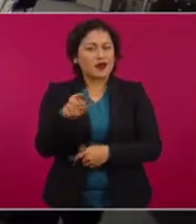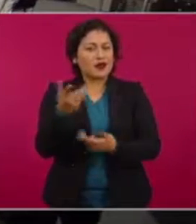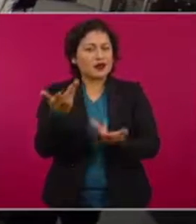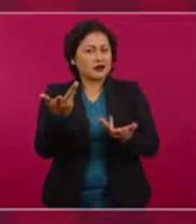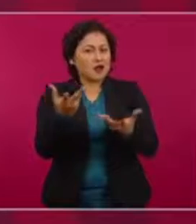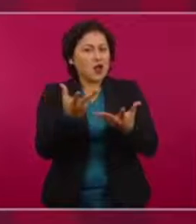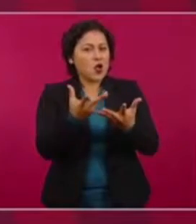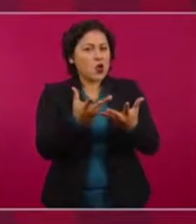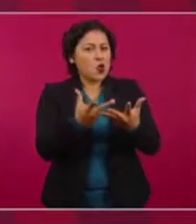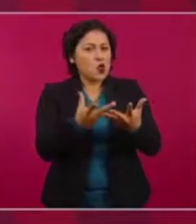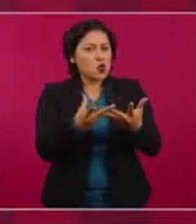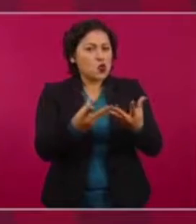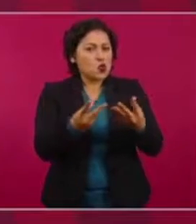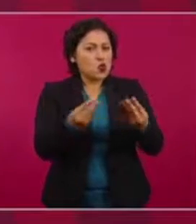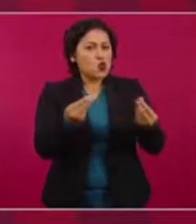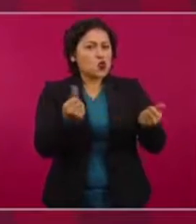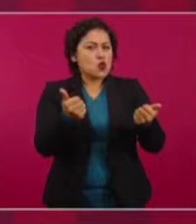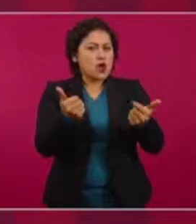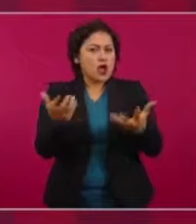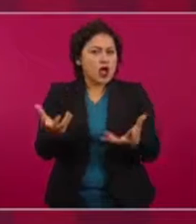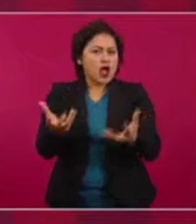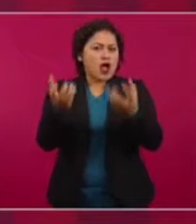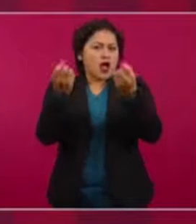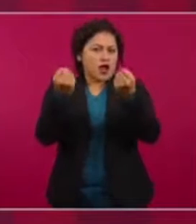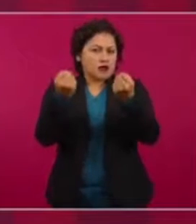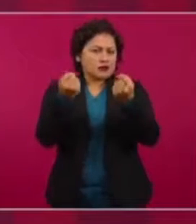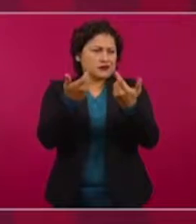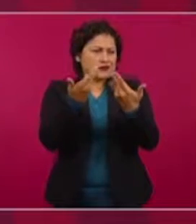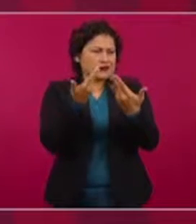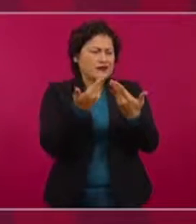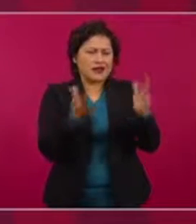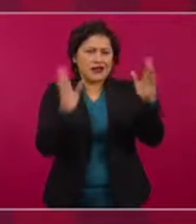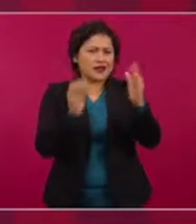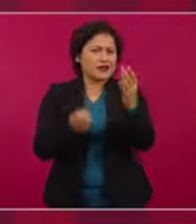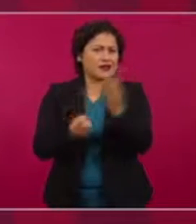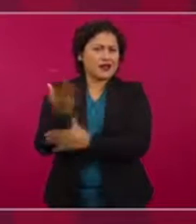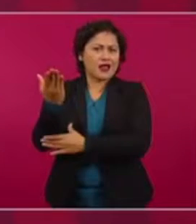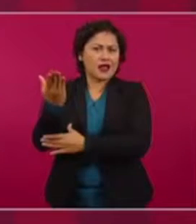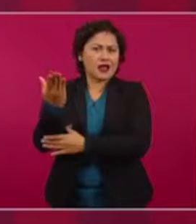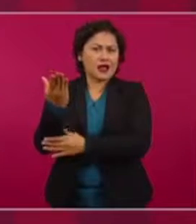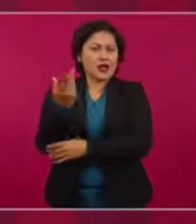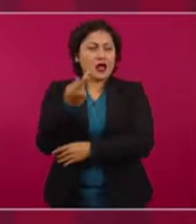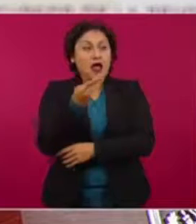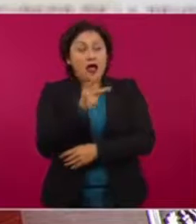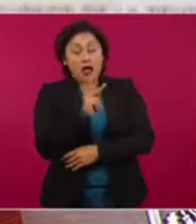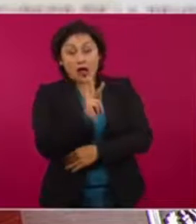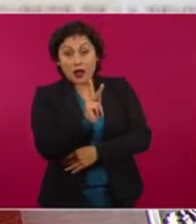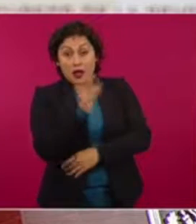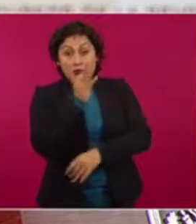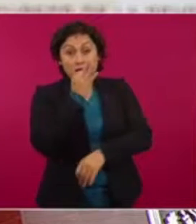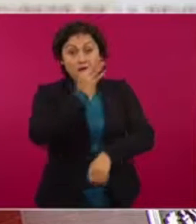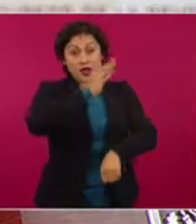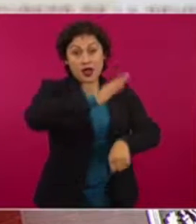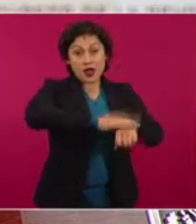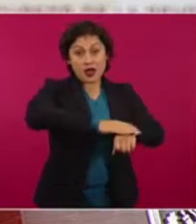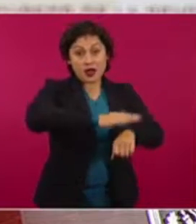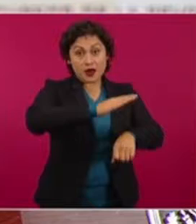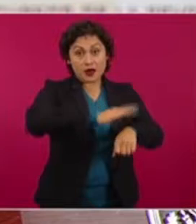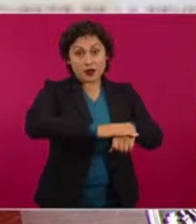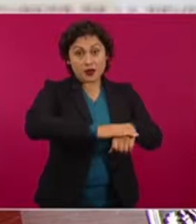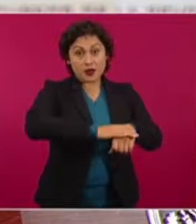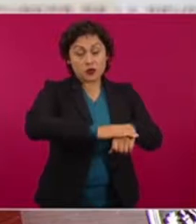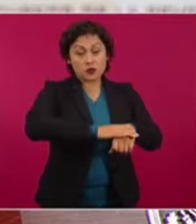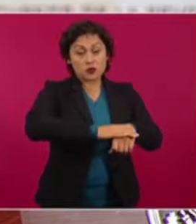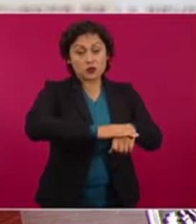que lo liberaran, pero que no garantizaba nada sobre la